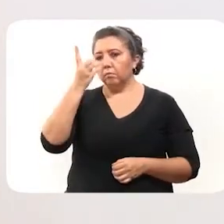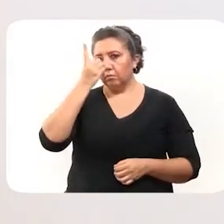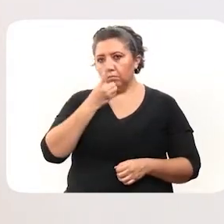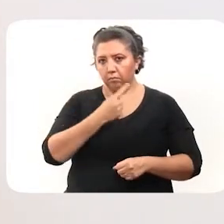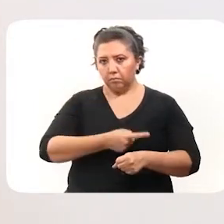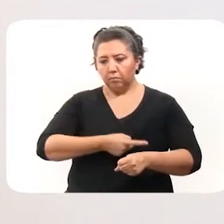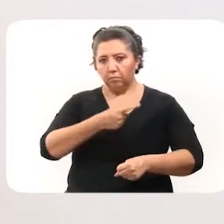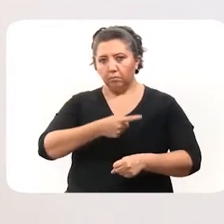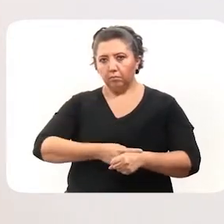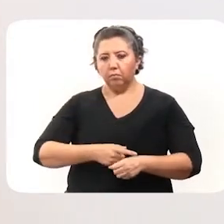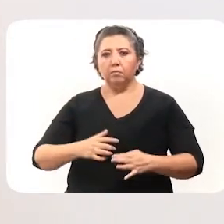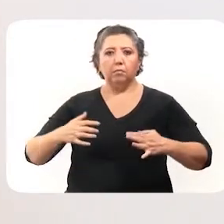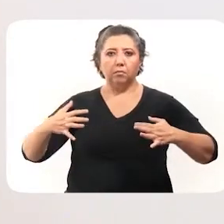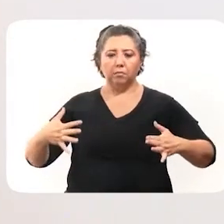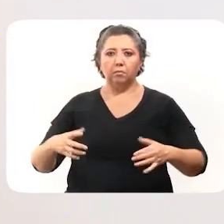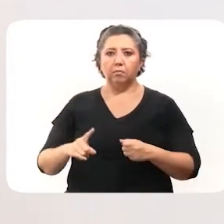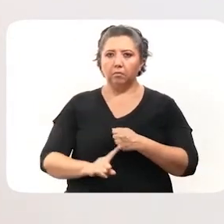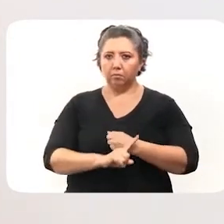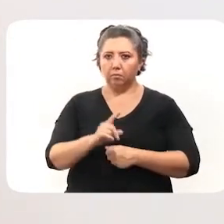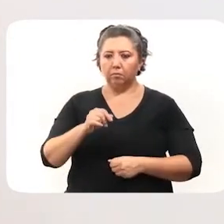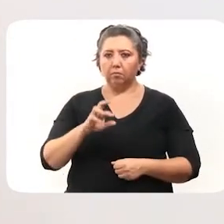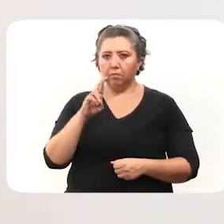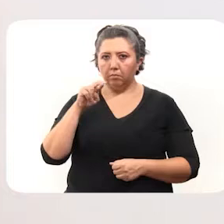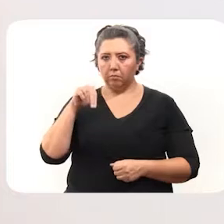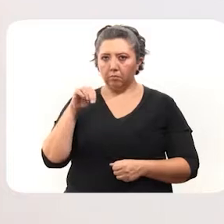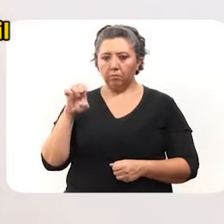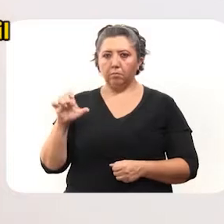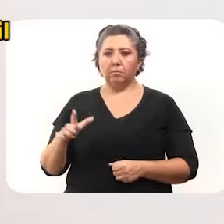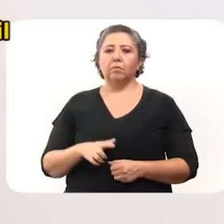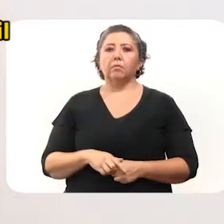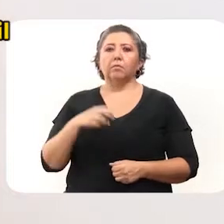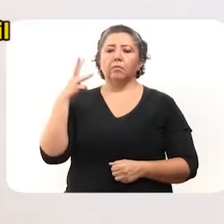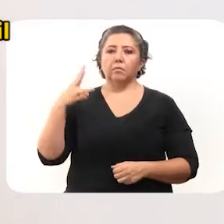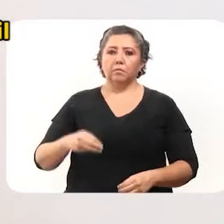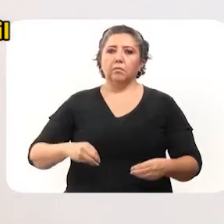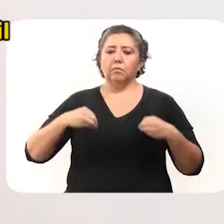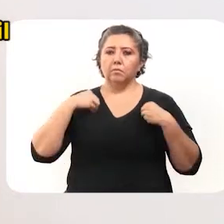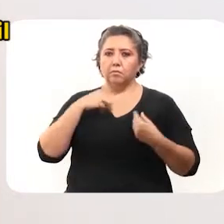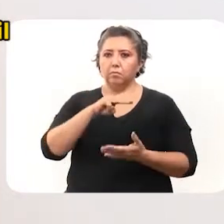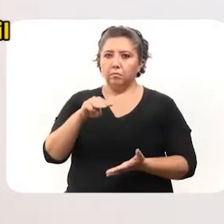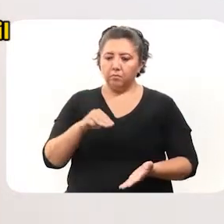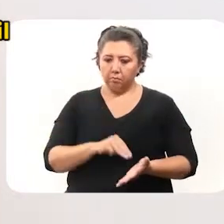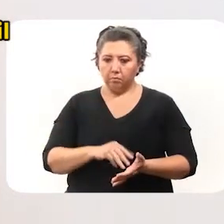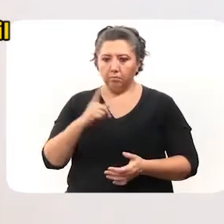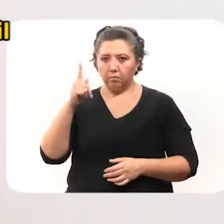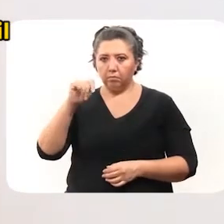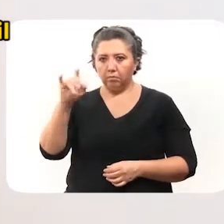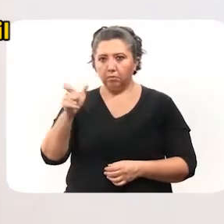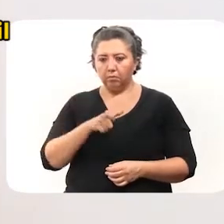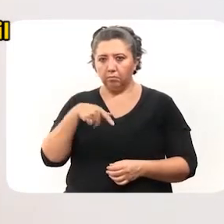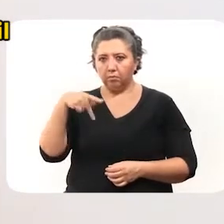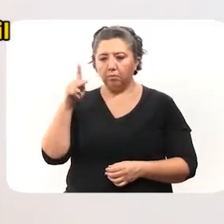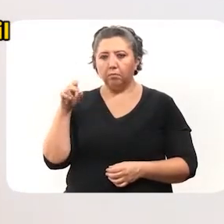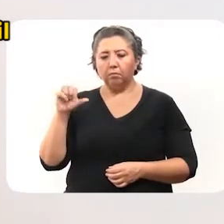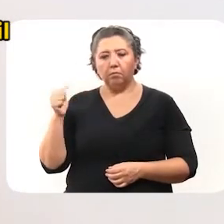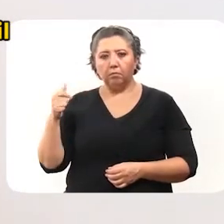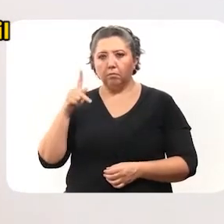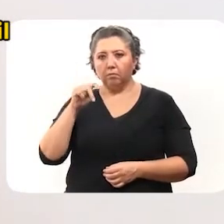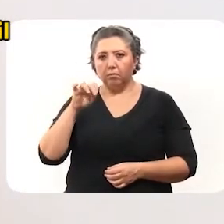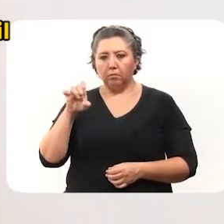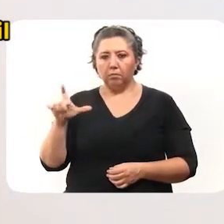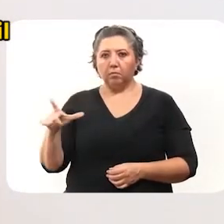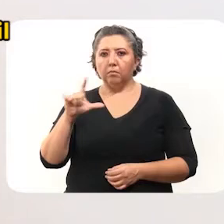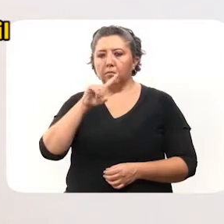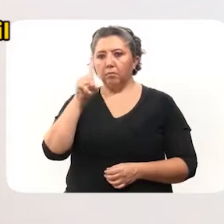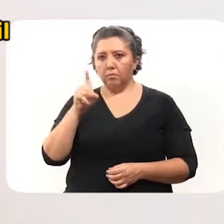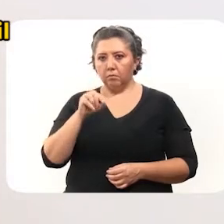diabetes, hipertensión, obesidad e insuficiencia renal crónica. 3 residían en Mérida, 1 en Tixcocop, 1 en Ticul y 1 en